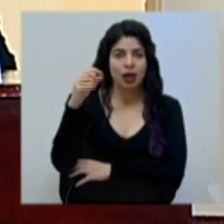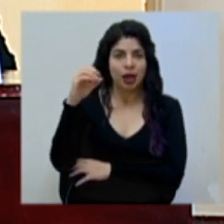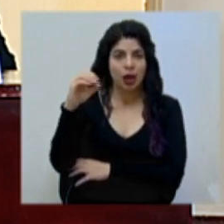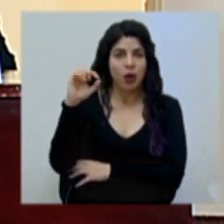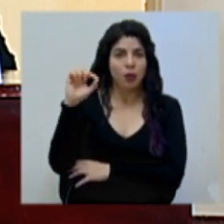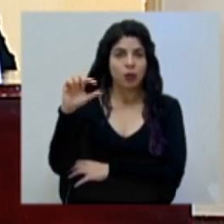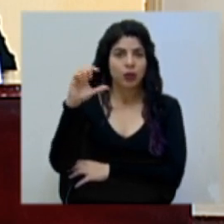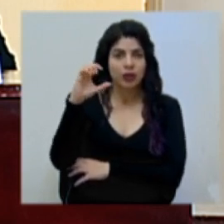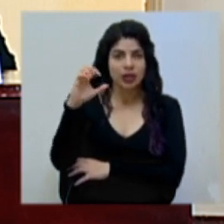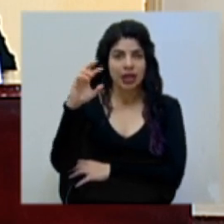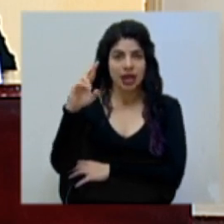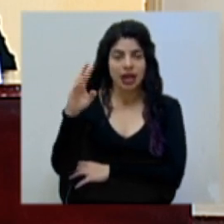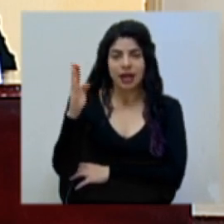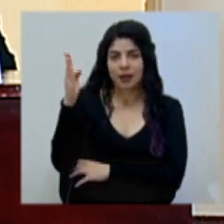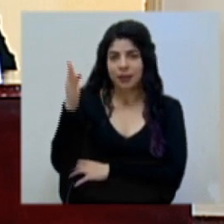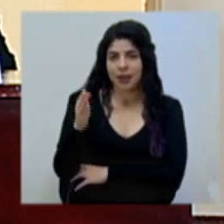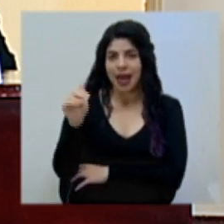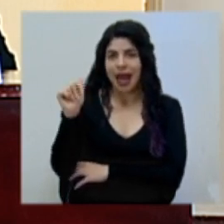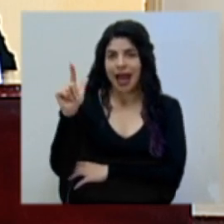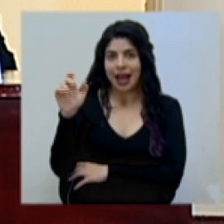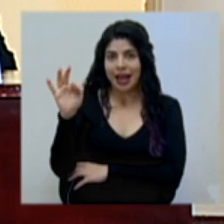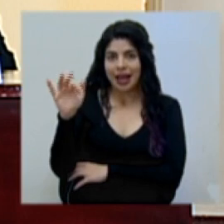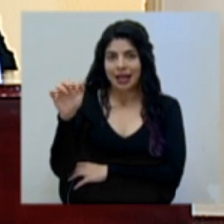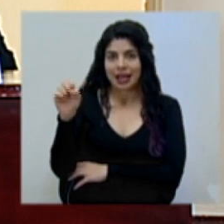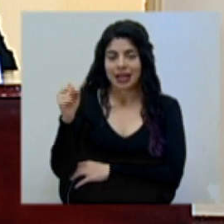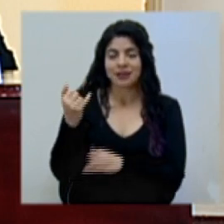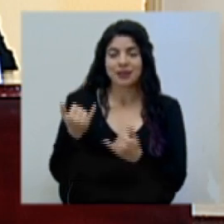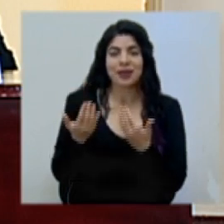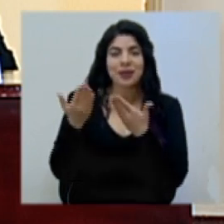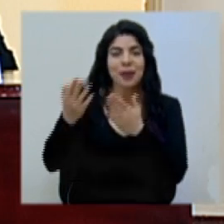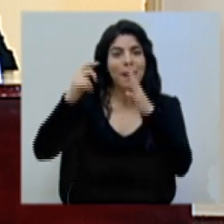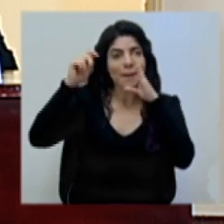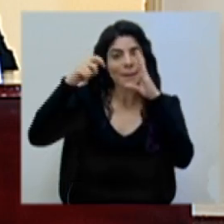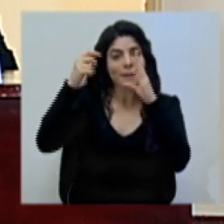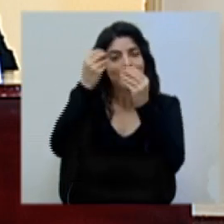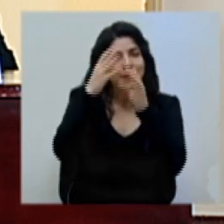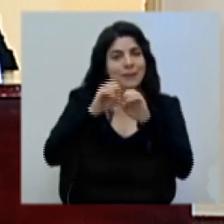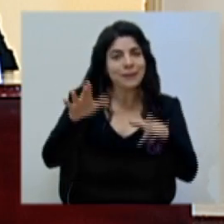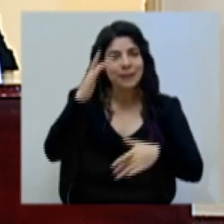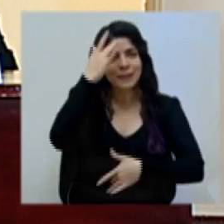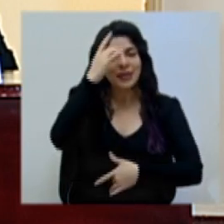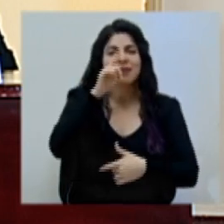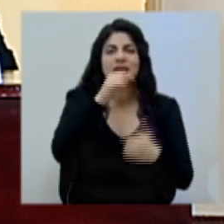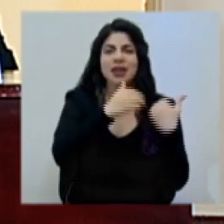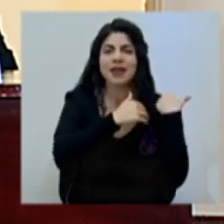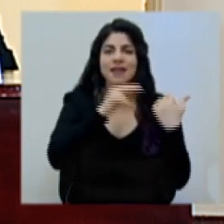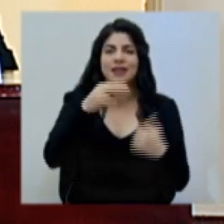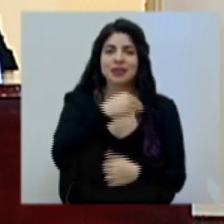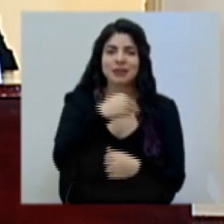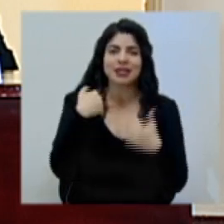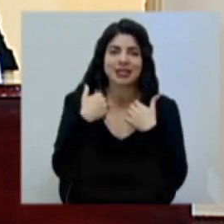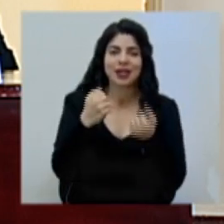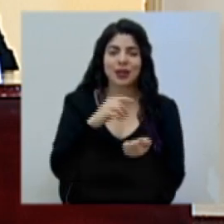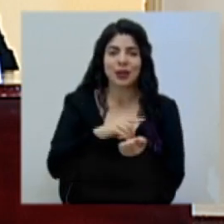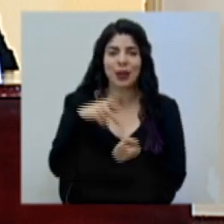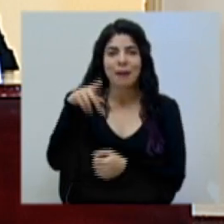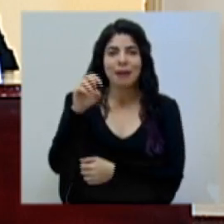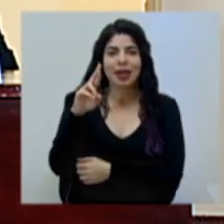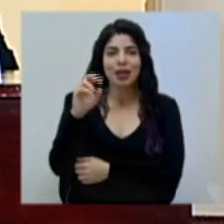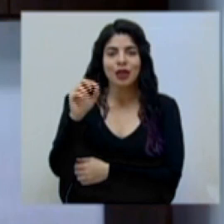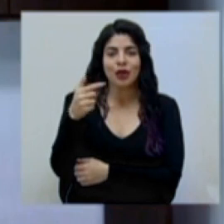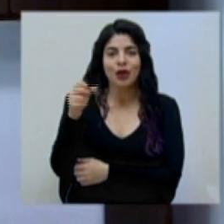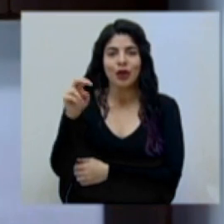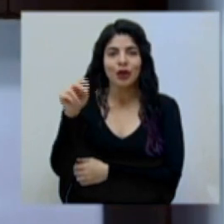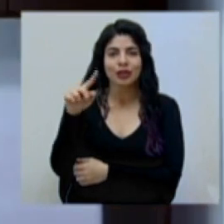presidencia.go.cr/alertas. A continuación, el video con el reporte epidemiológico por parte del viceministro de Salud, el doctor Pedro